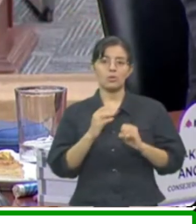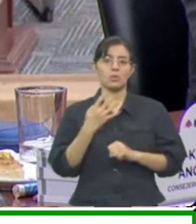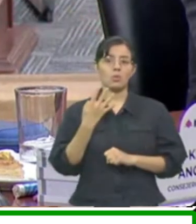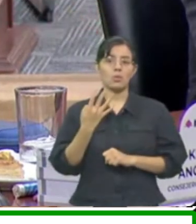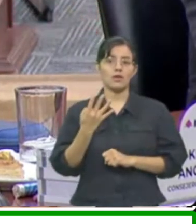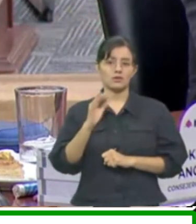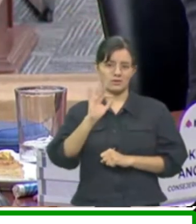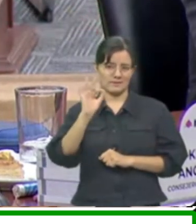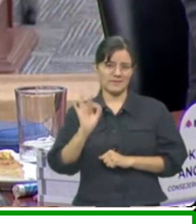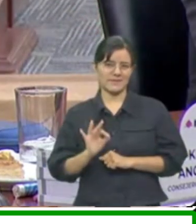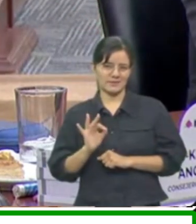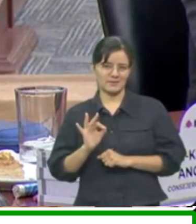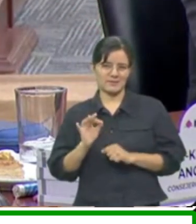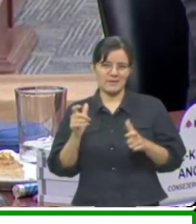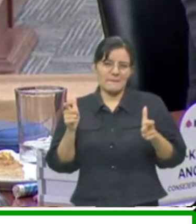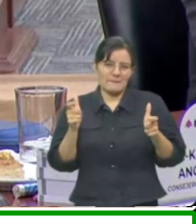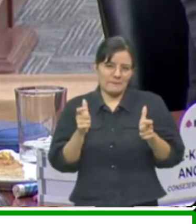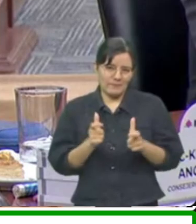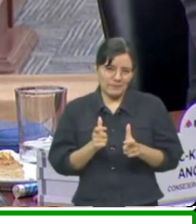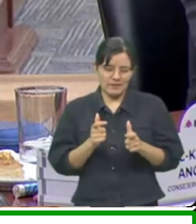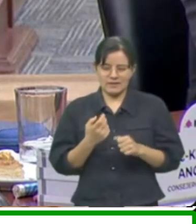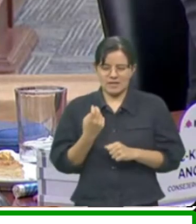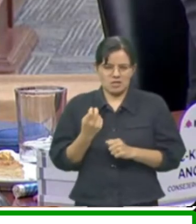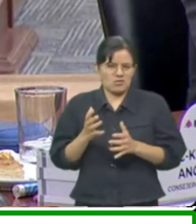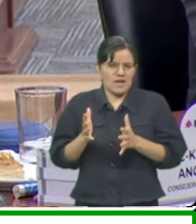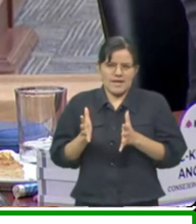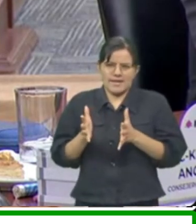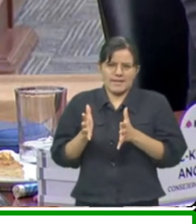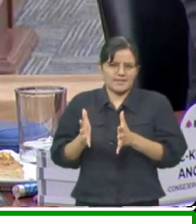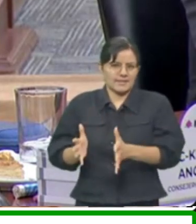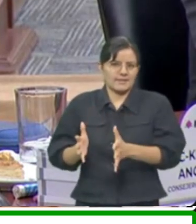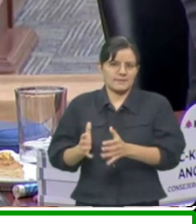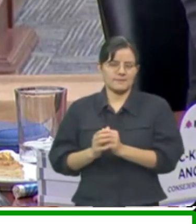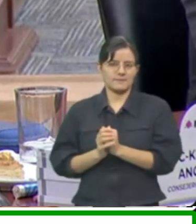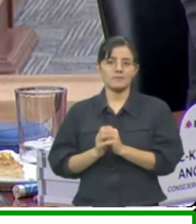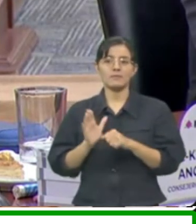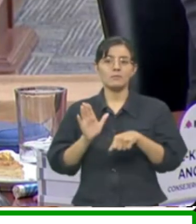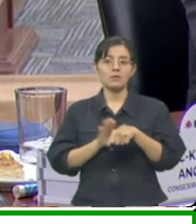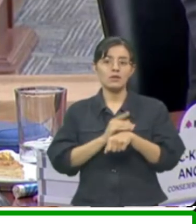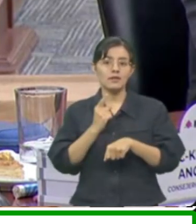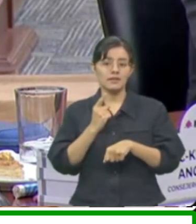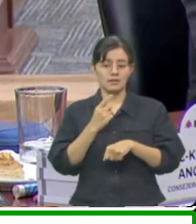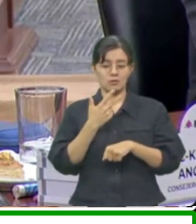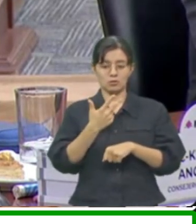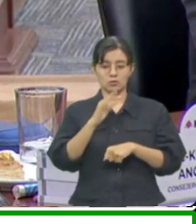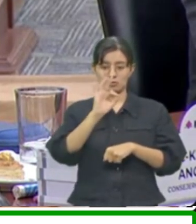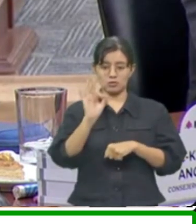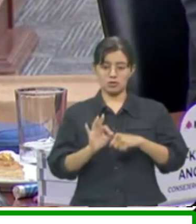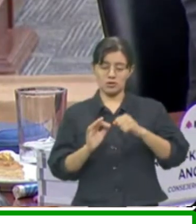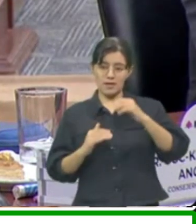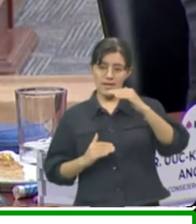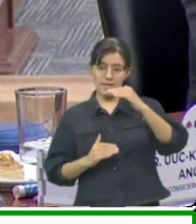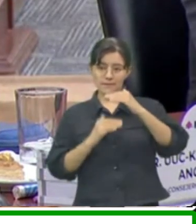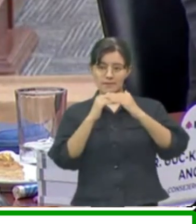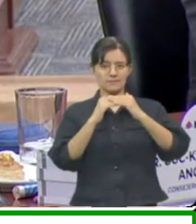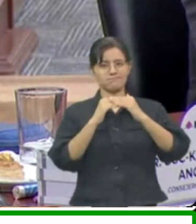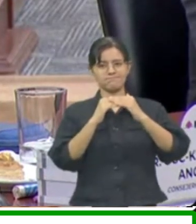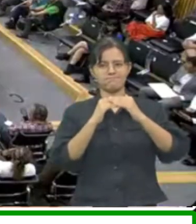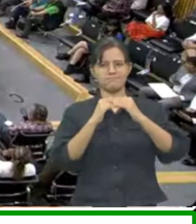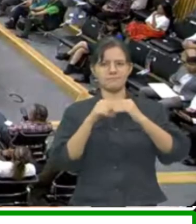de subrepresentación, así se quedan las cosas porque no se alcanza ninguno de los límites marcados por la